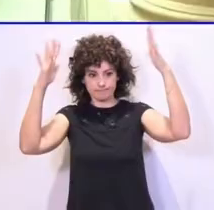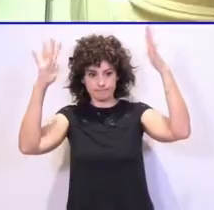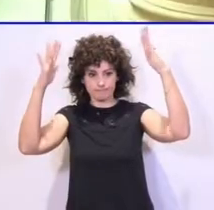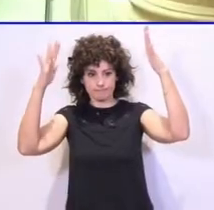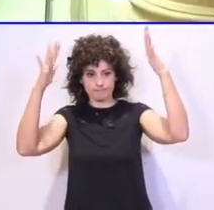gracias ah